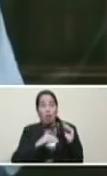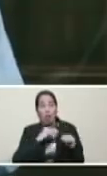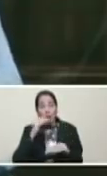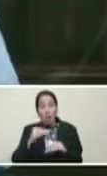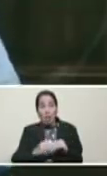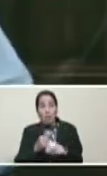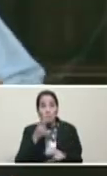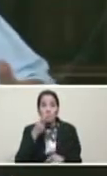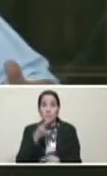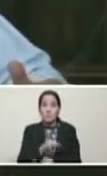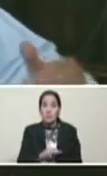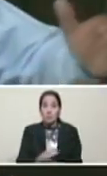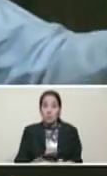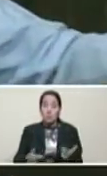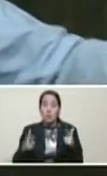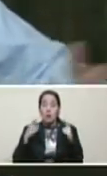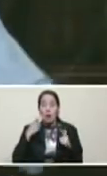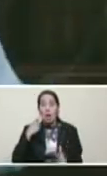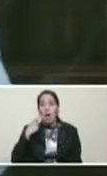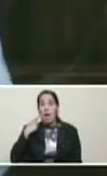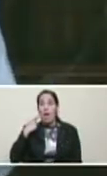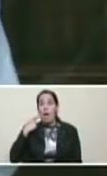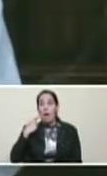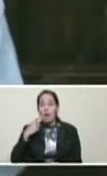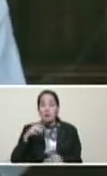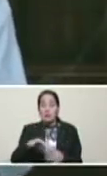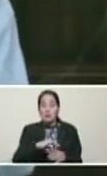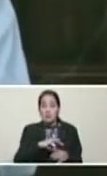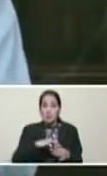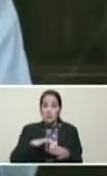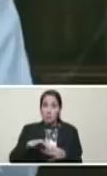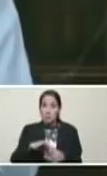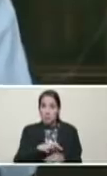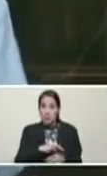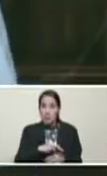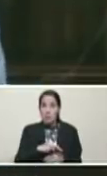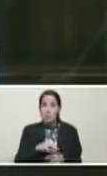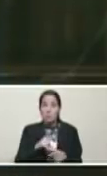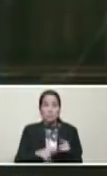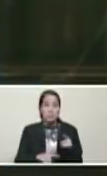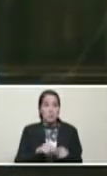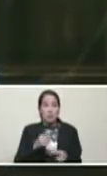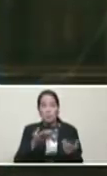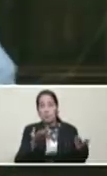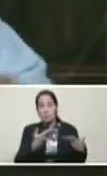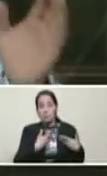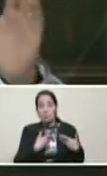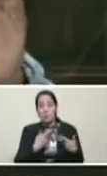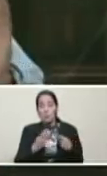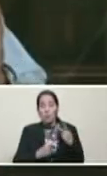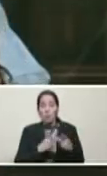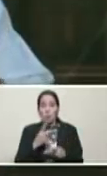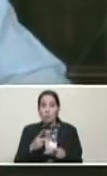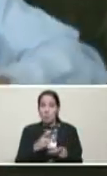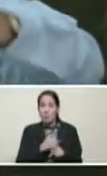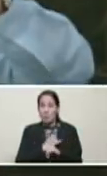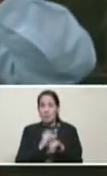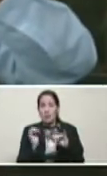liberarnos de las dependencias de semillas y de insumos productivos liberarnos liberarnos